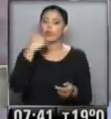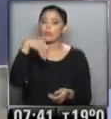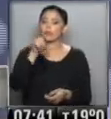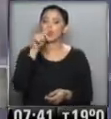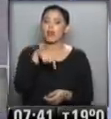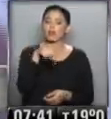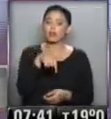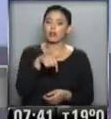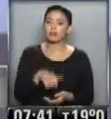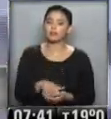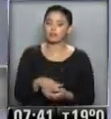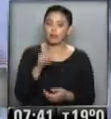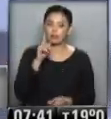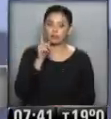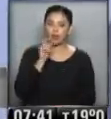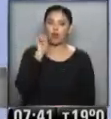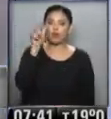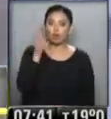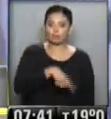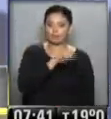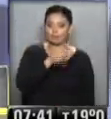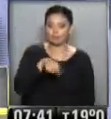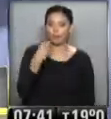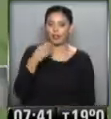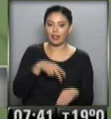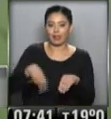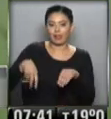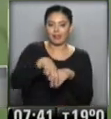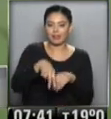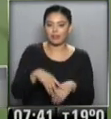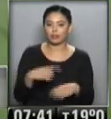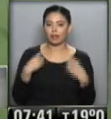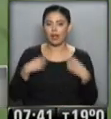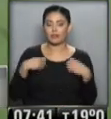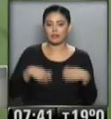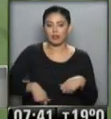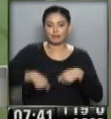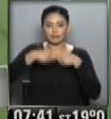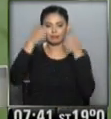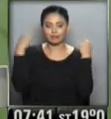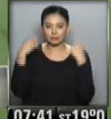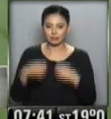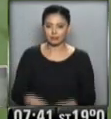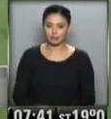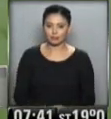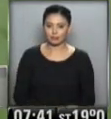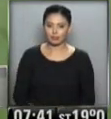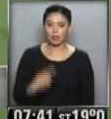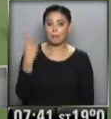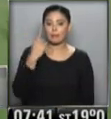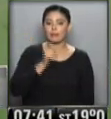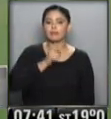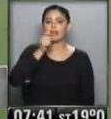momento en el que le anulan el gol. Es verdad, estaba en posición adelantada, se saca la camiseta, mirá, qué mala suerte, ¿no? Recibe la primera